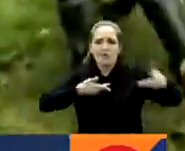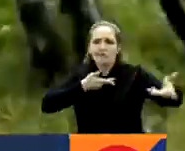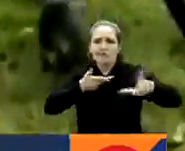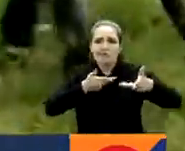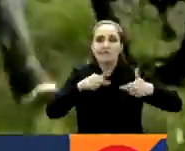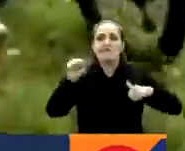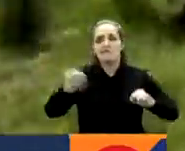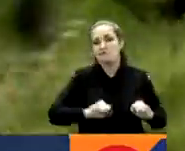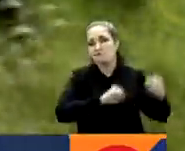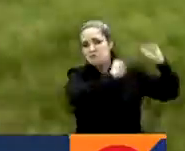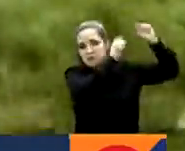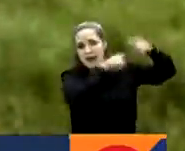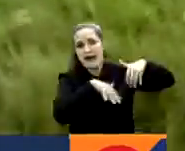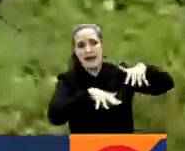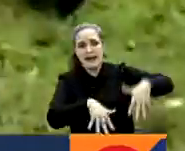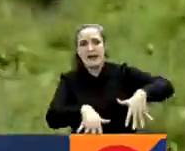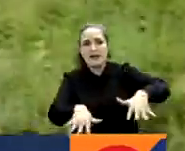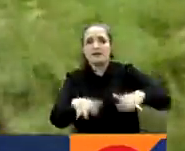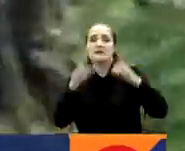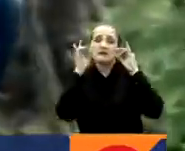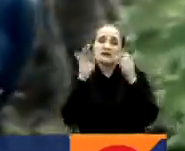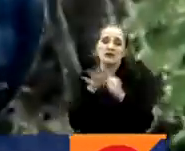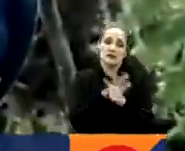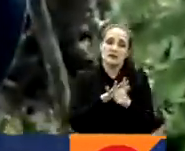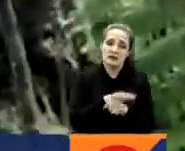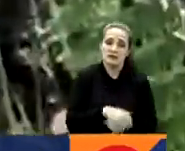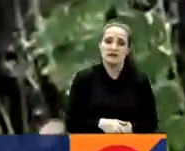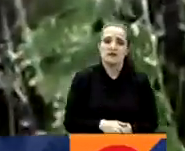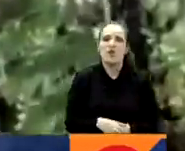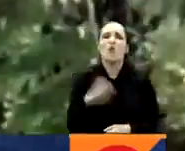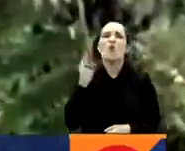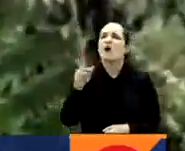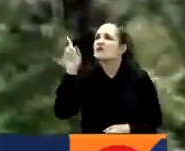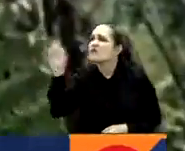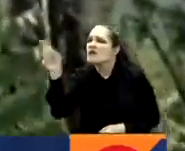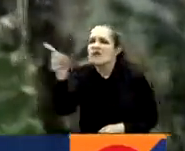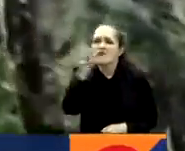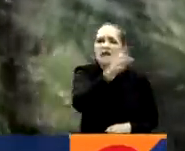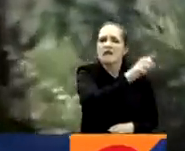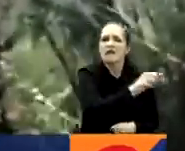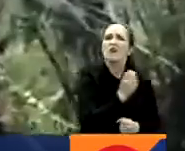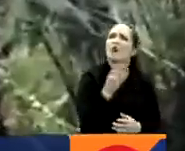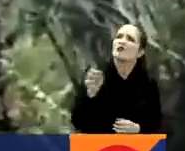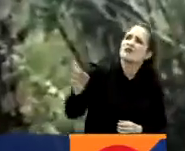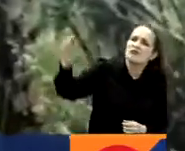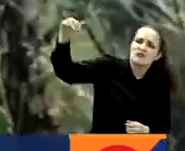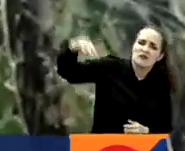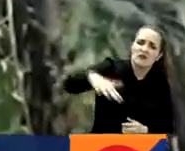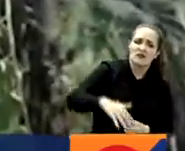presentó una avalancha lo que agudiza la situación cuantos derrumbes que grande no están arriba